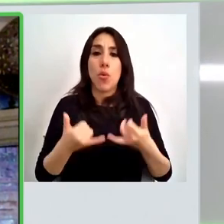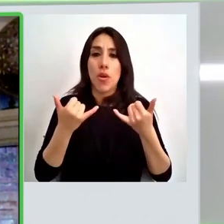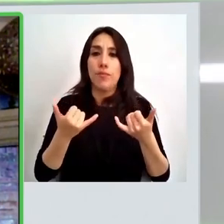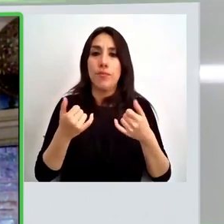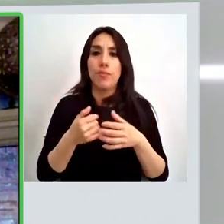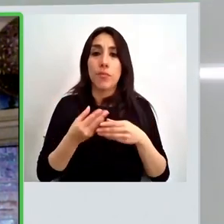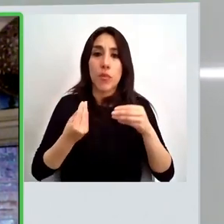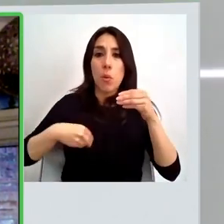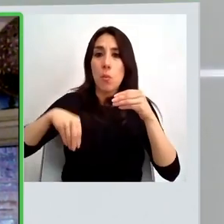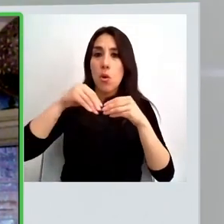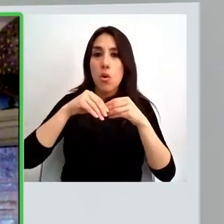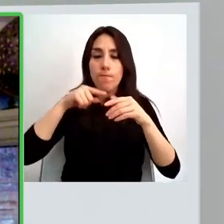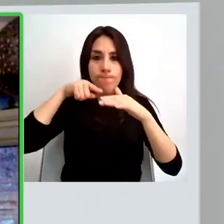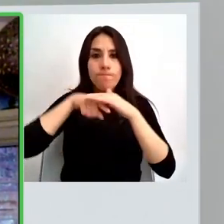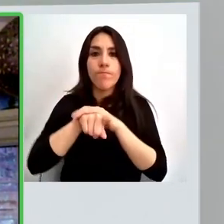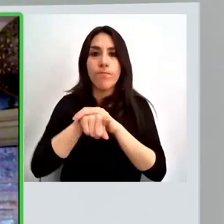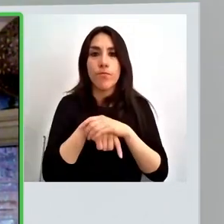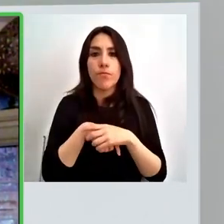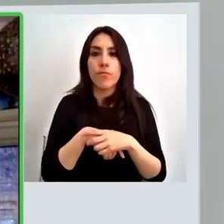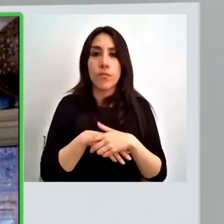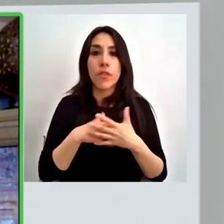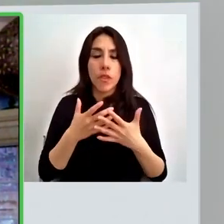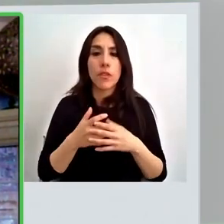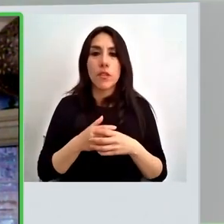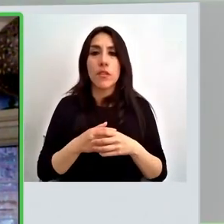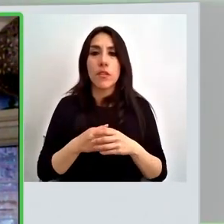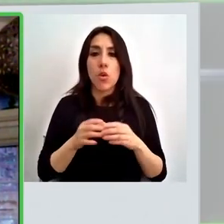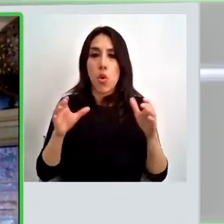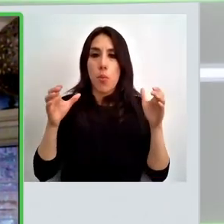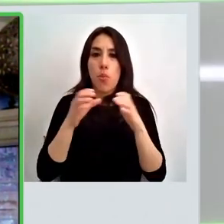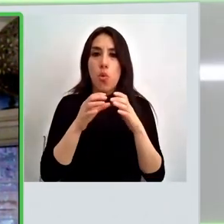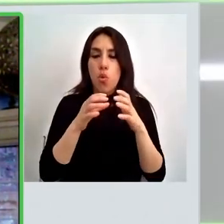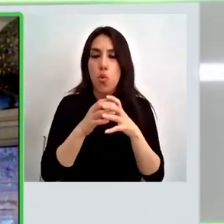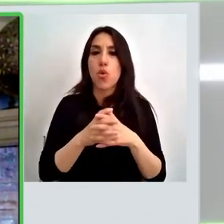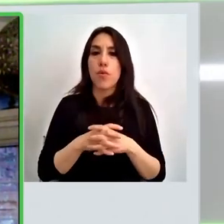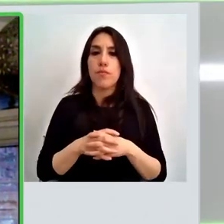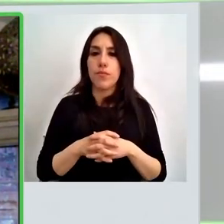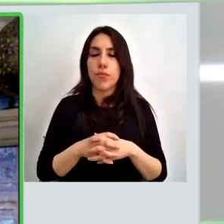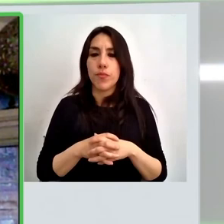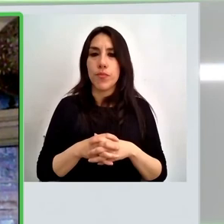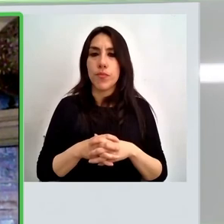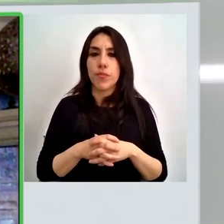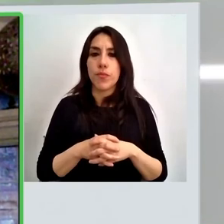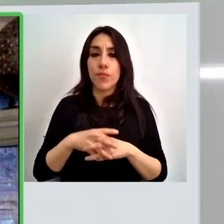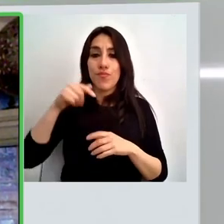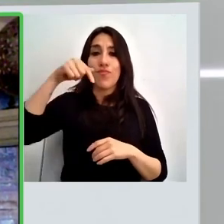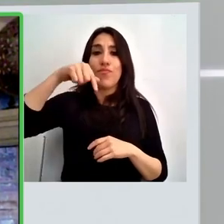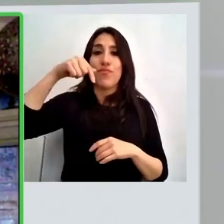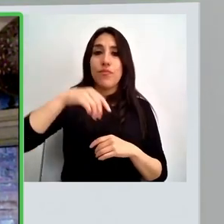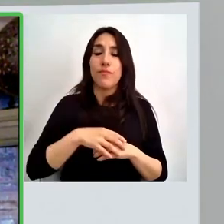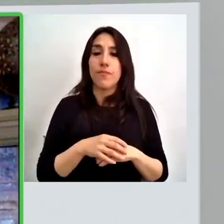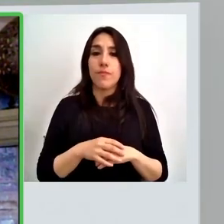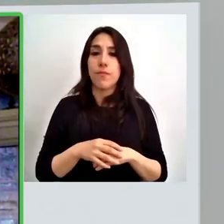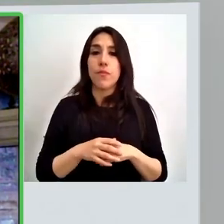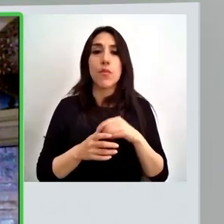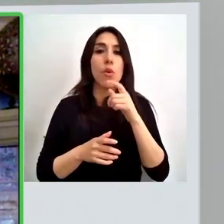y ese empleador ese grupo en particular ahora pasó a tener un puesto en